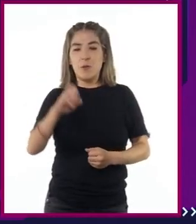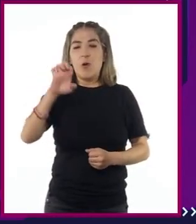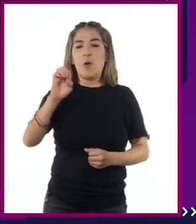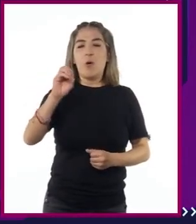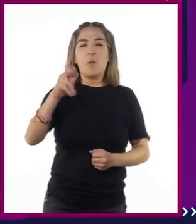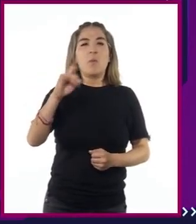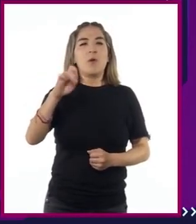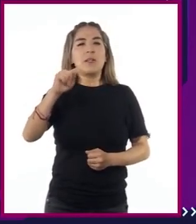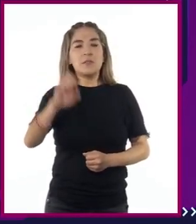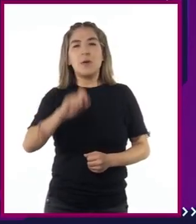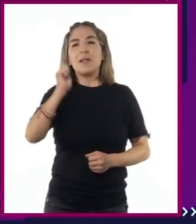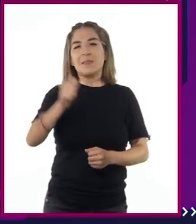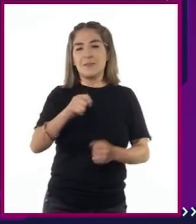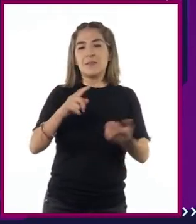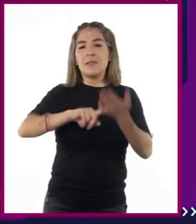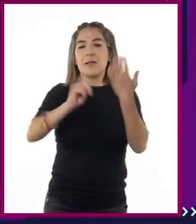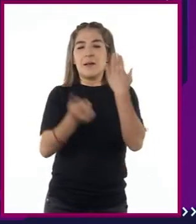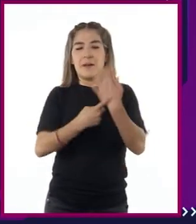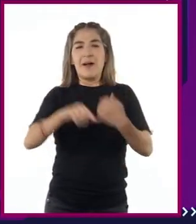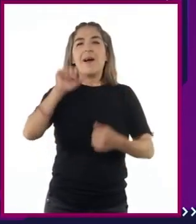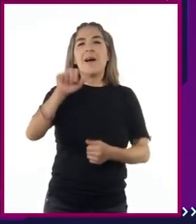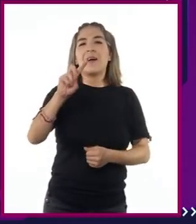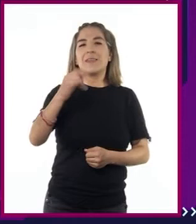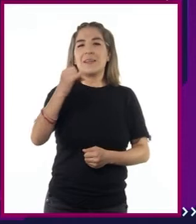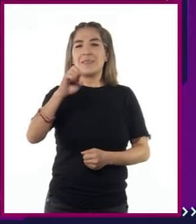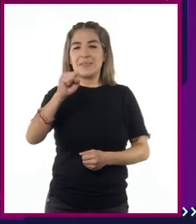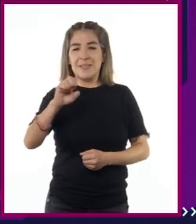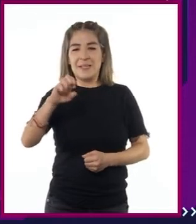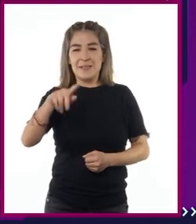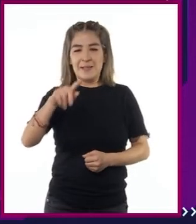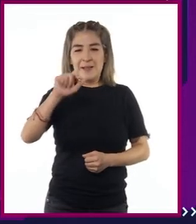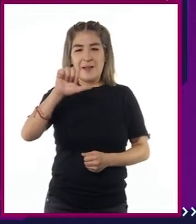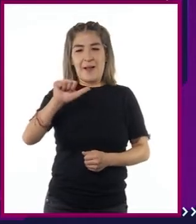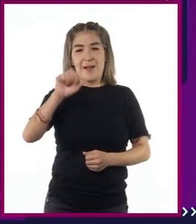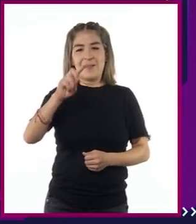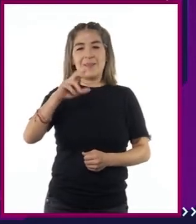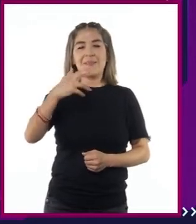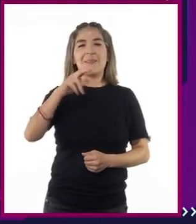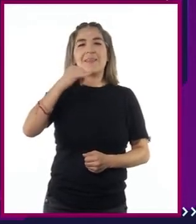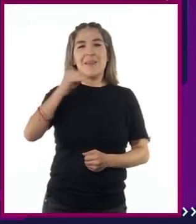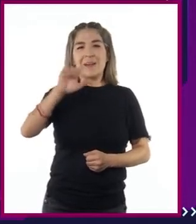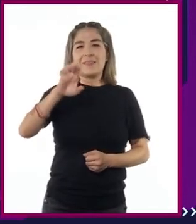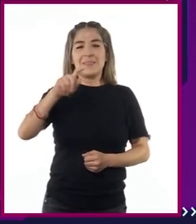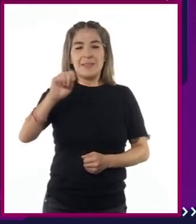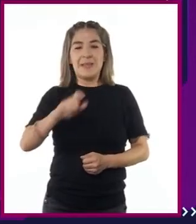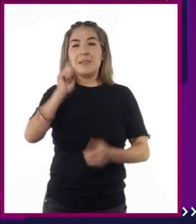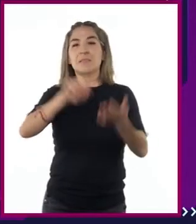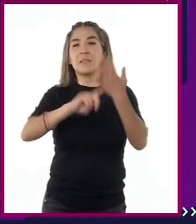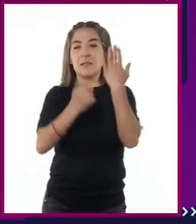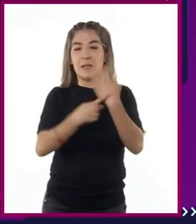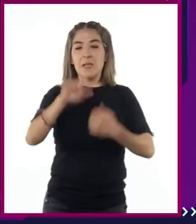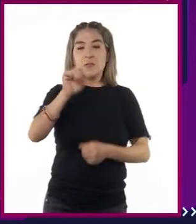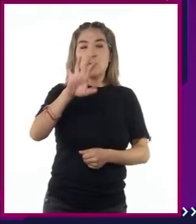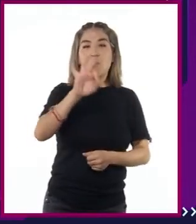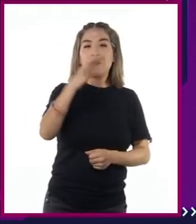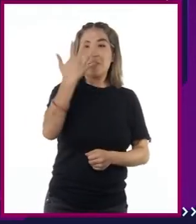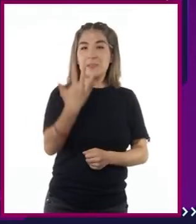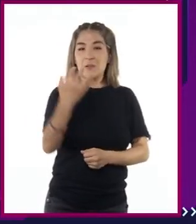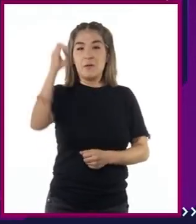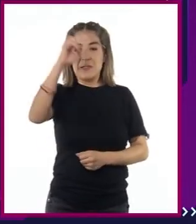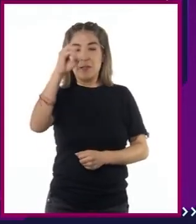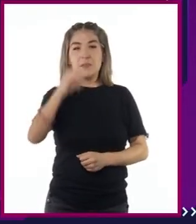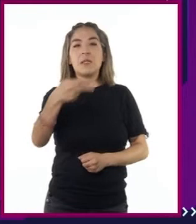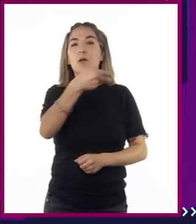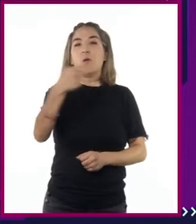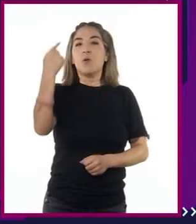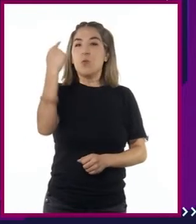cateto adyacente. Sustituyendo los datos, se obtiene que la tangente del ángulo de 45 grados,